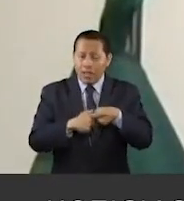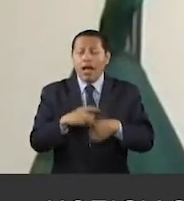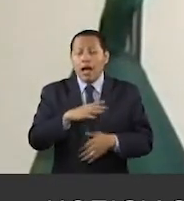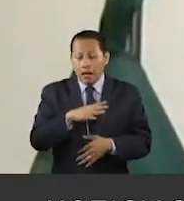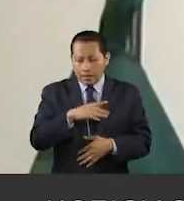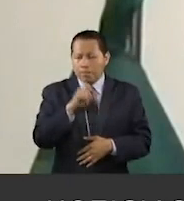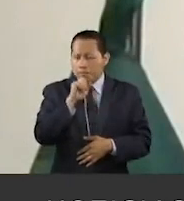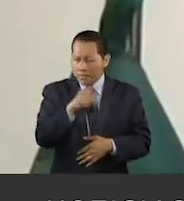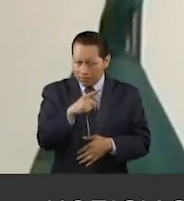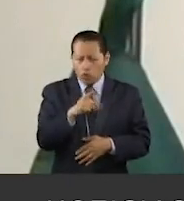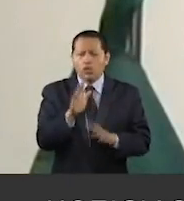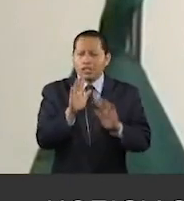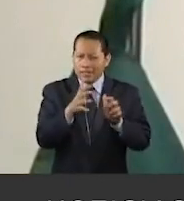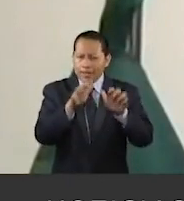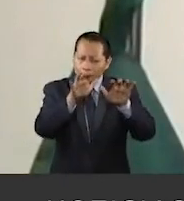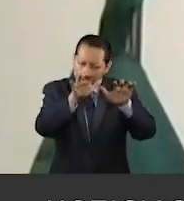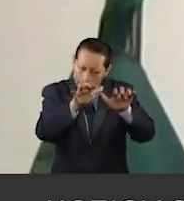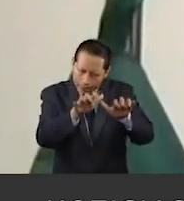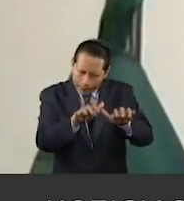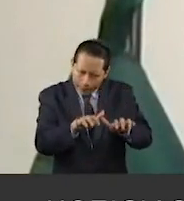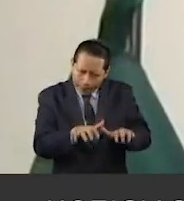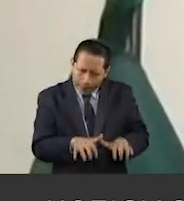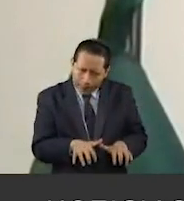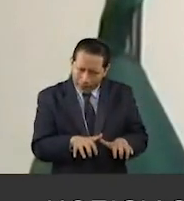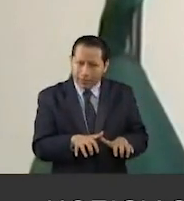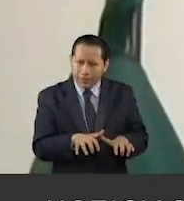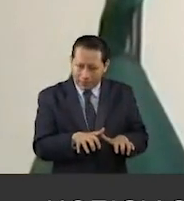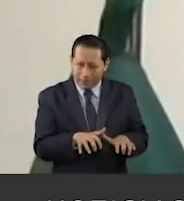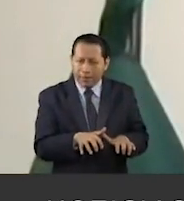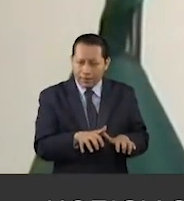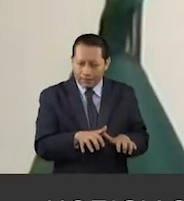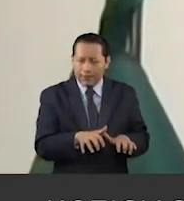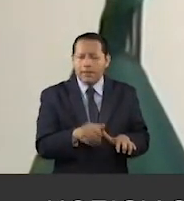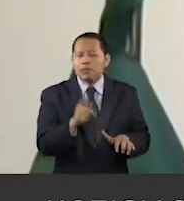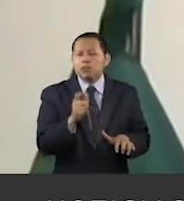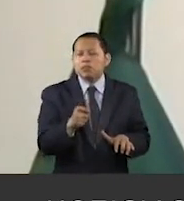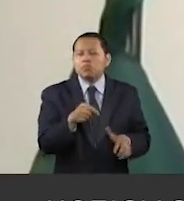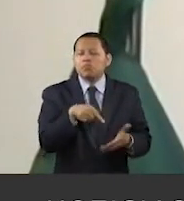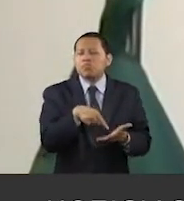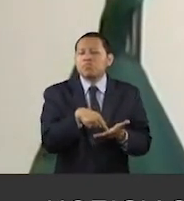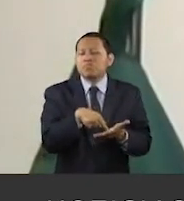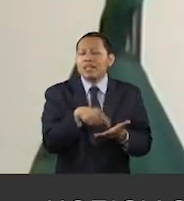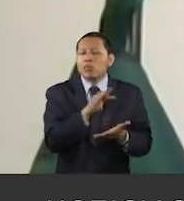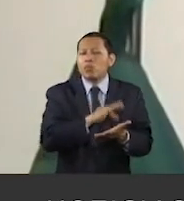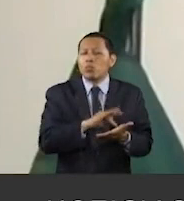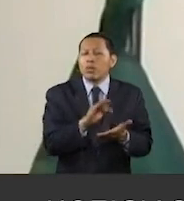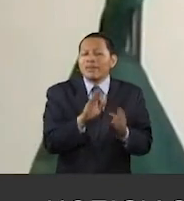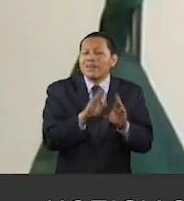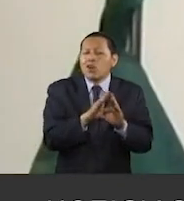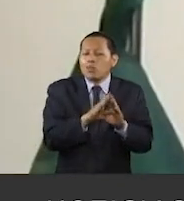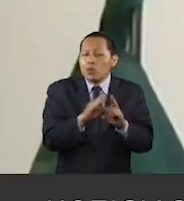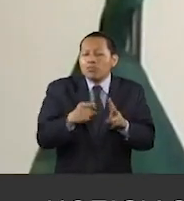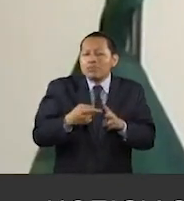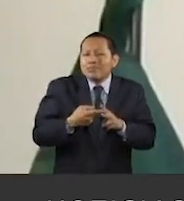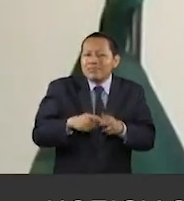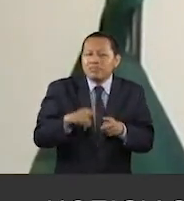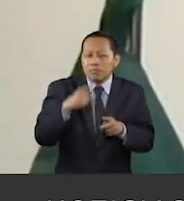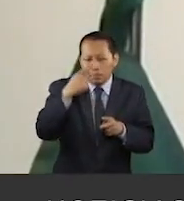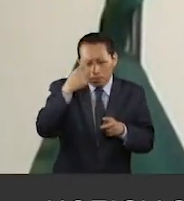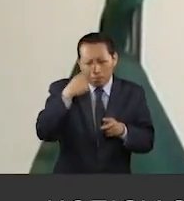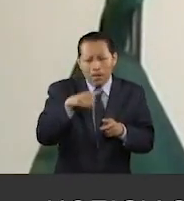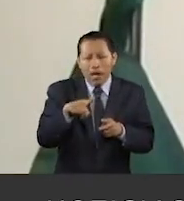primer documento y señalo que fue simplemente el primer abordaje a un